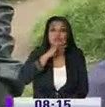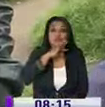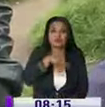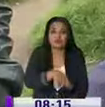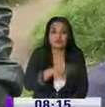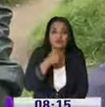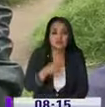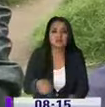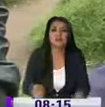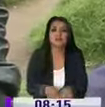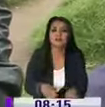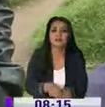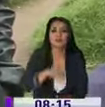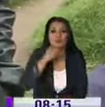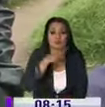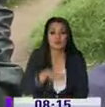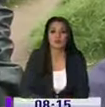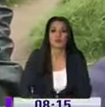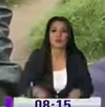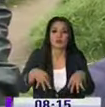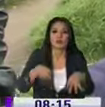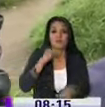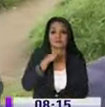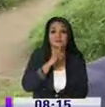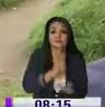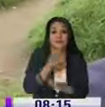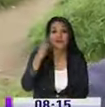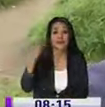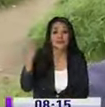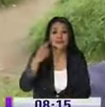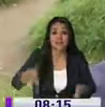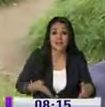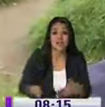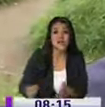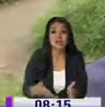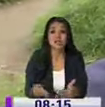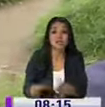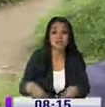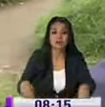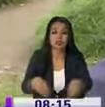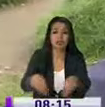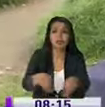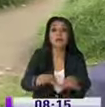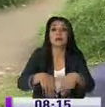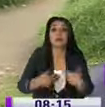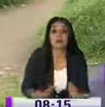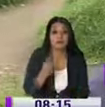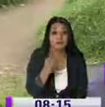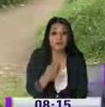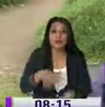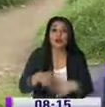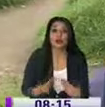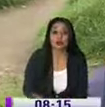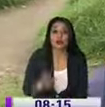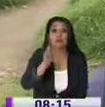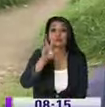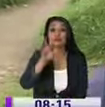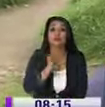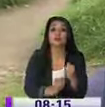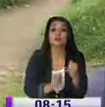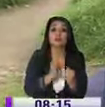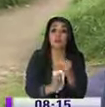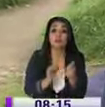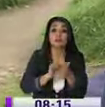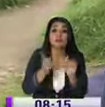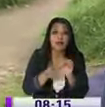están los zapatos sucios. Es obvio que tienen que estar sucios porque van en este camino. Vea, cobran 25 centavos a